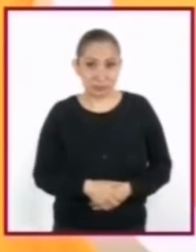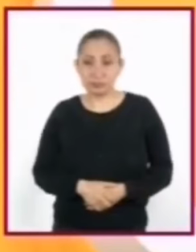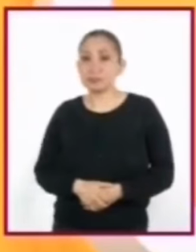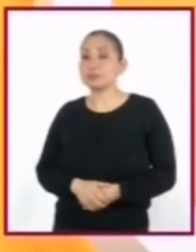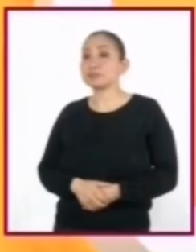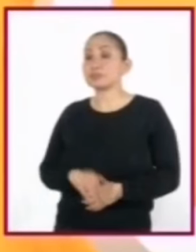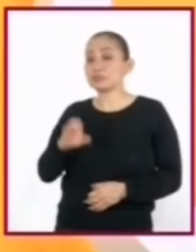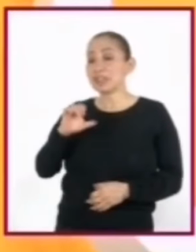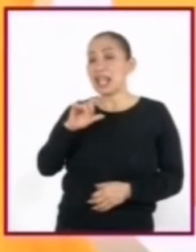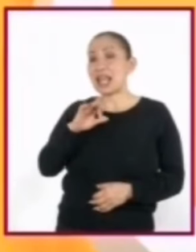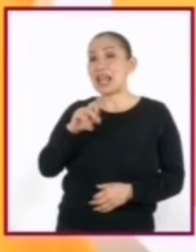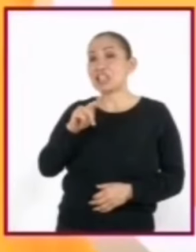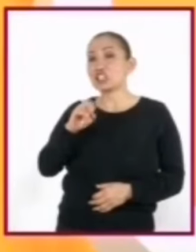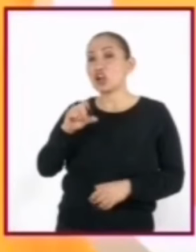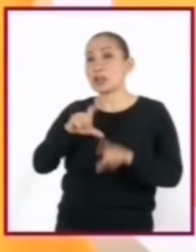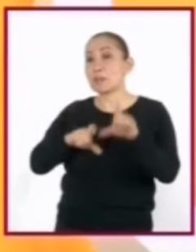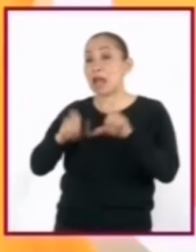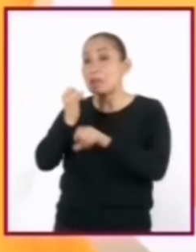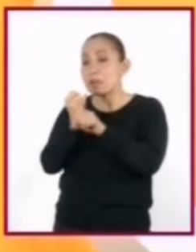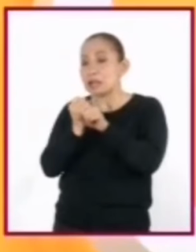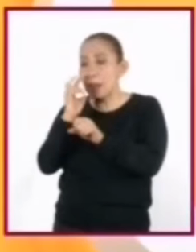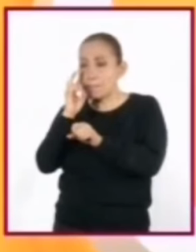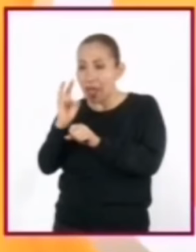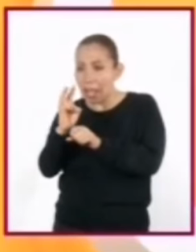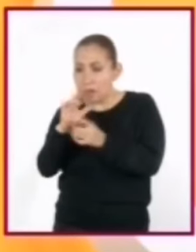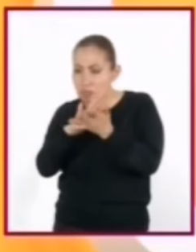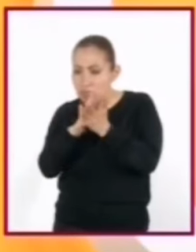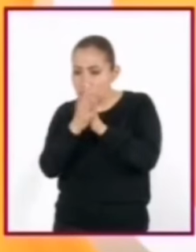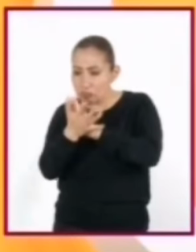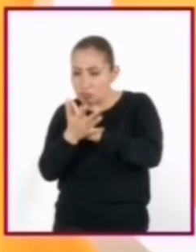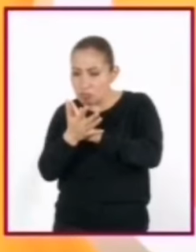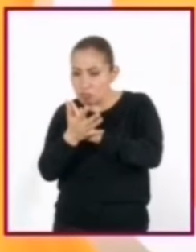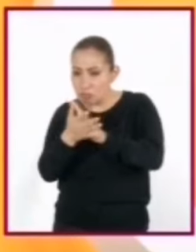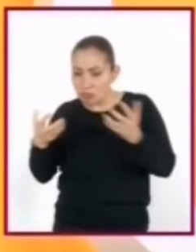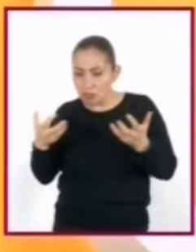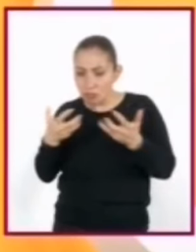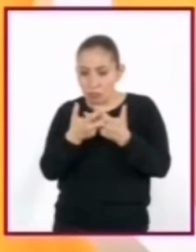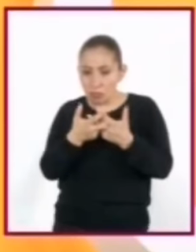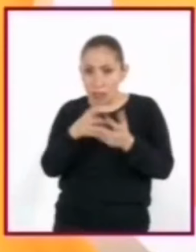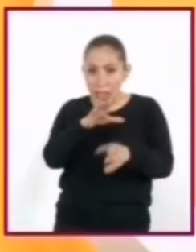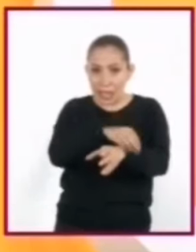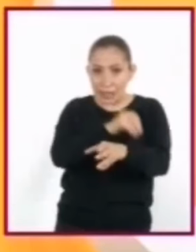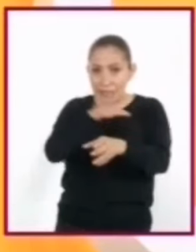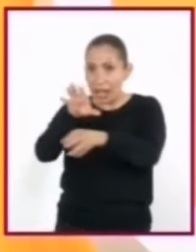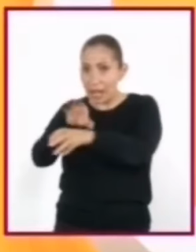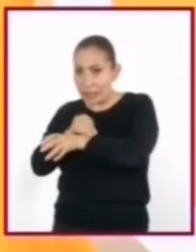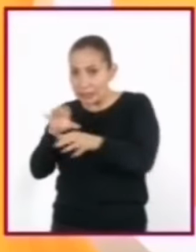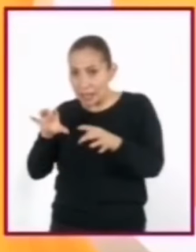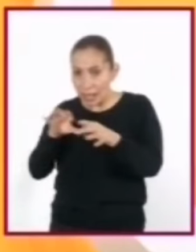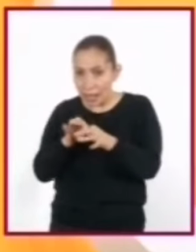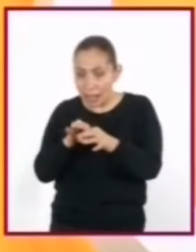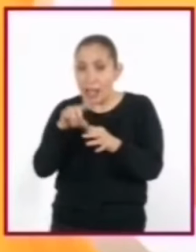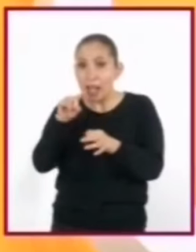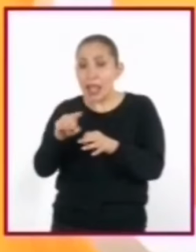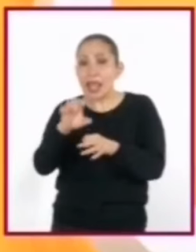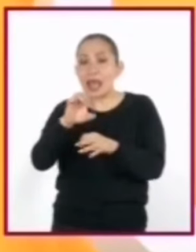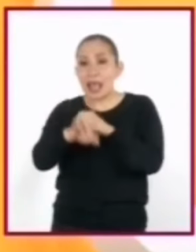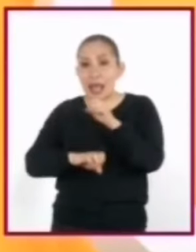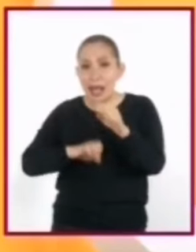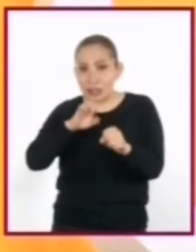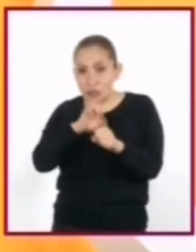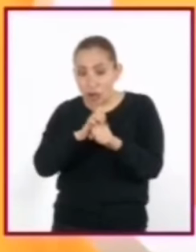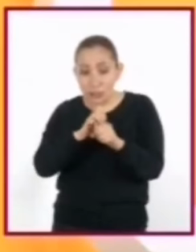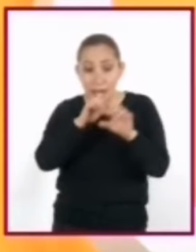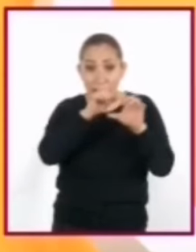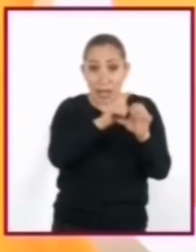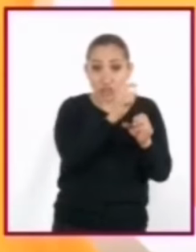La electroquímica estudia las reacciones del intercambio de carga eléctrica, normalmente electrones,